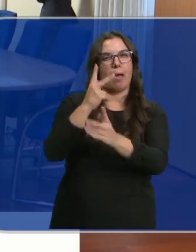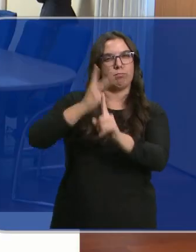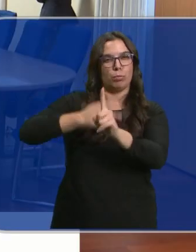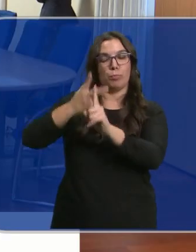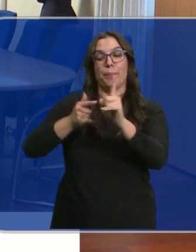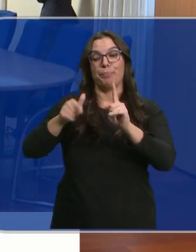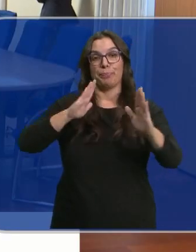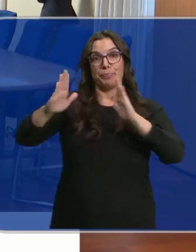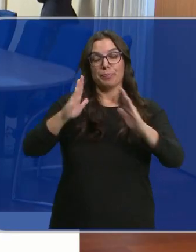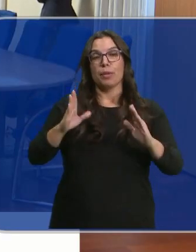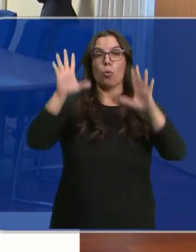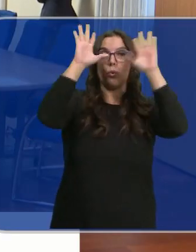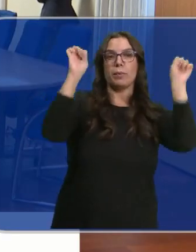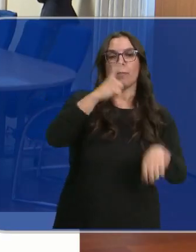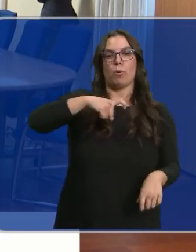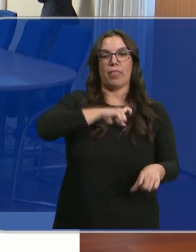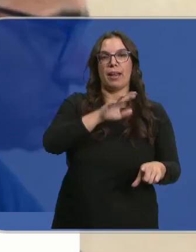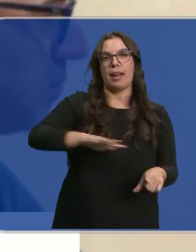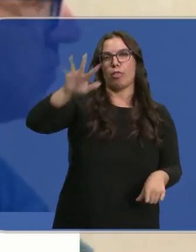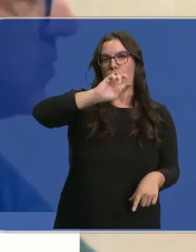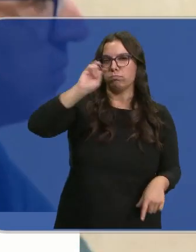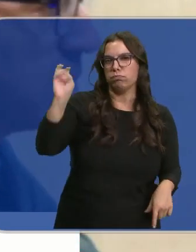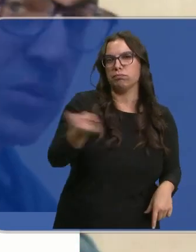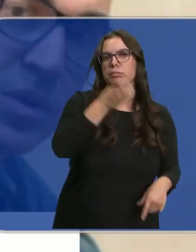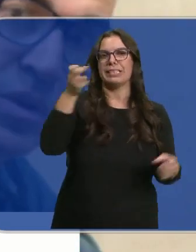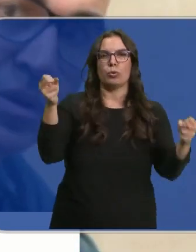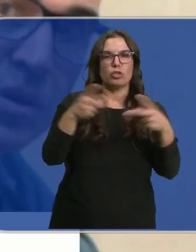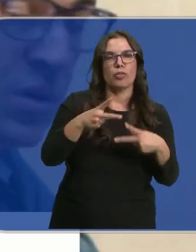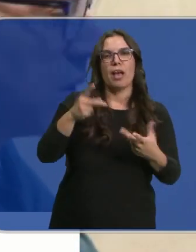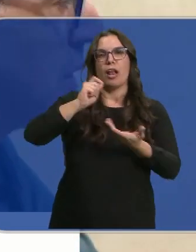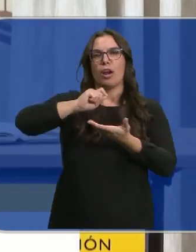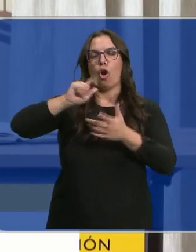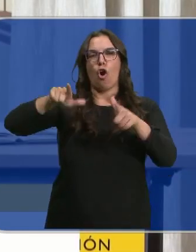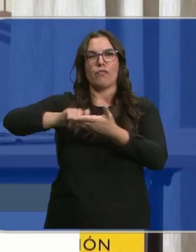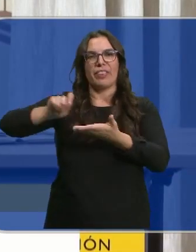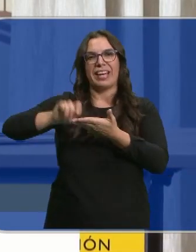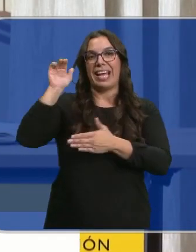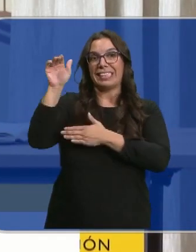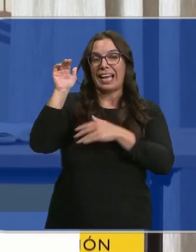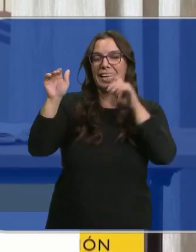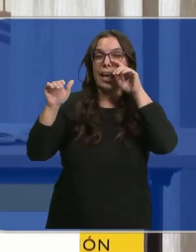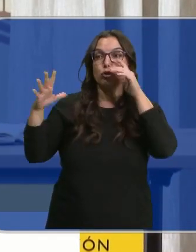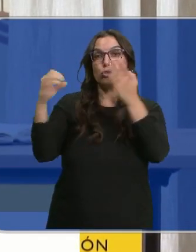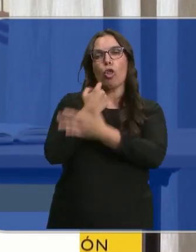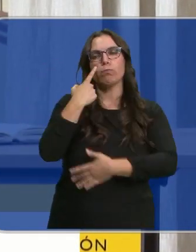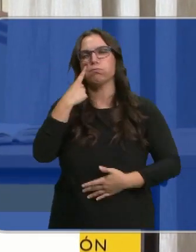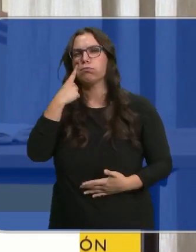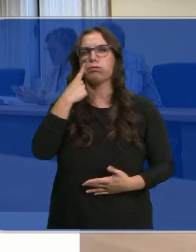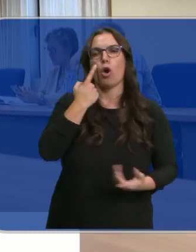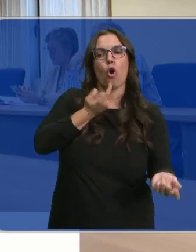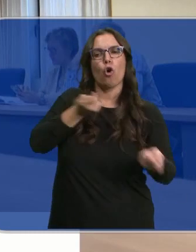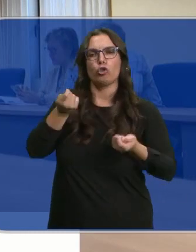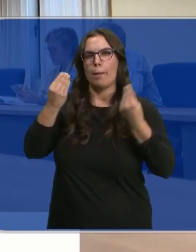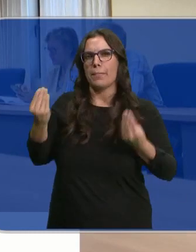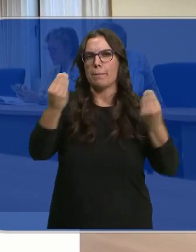Guardia Civil y la Policía Nacional, junto con otros agentes implicados como la Seguridad Social o la Oficina de Extranjería, intensificarán la vigilancia para que se